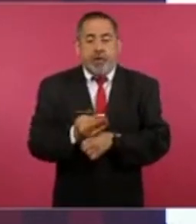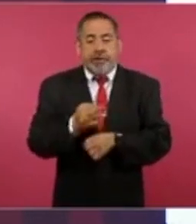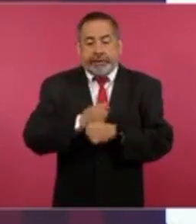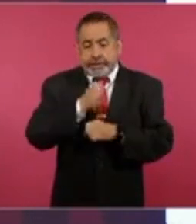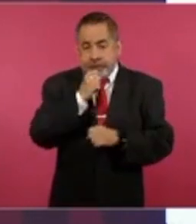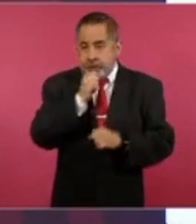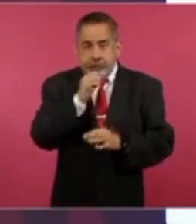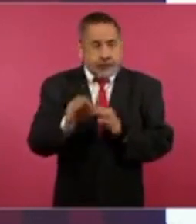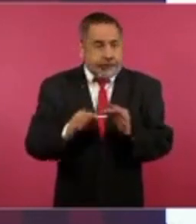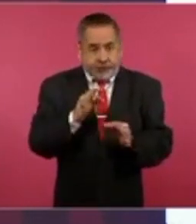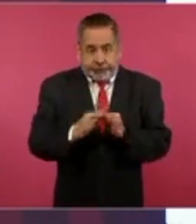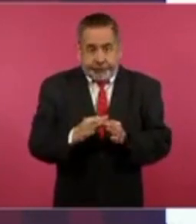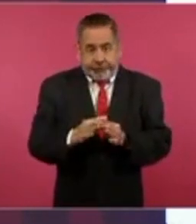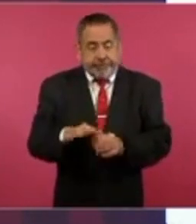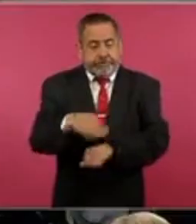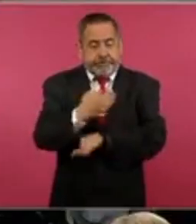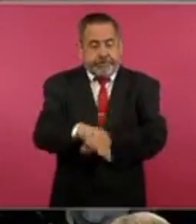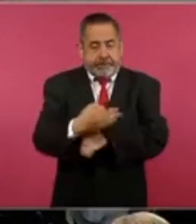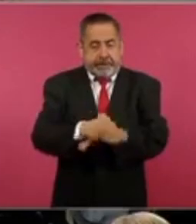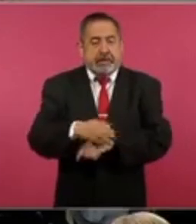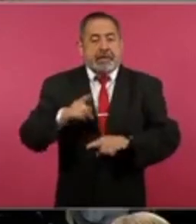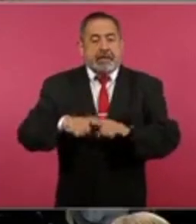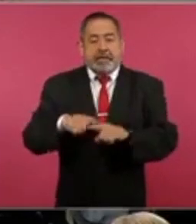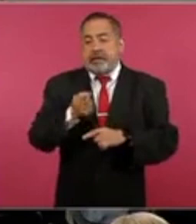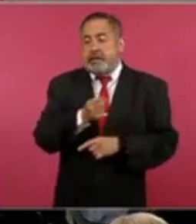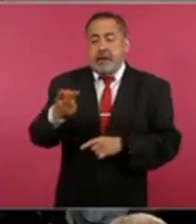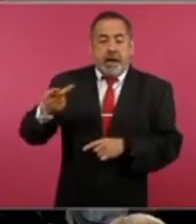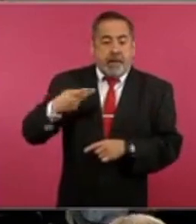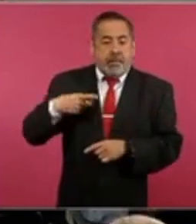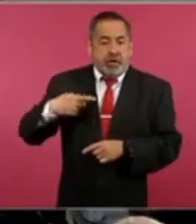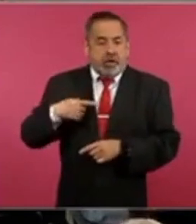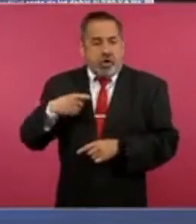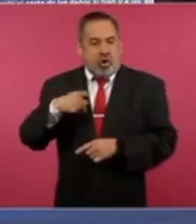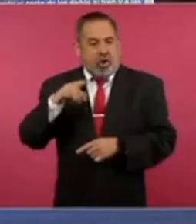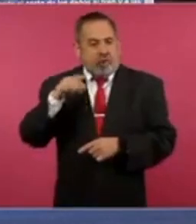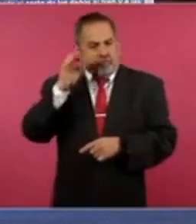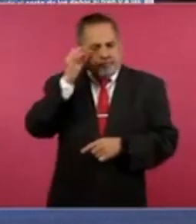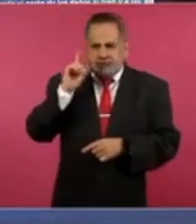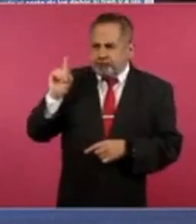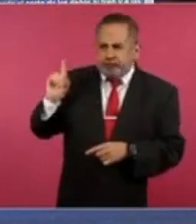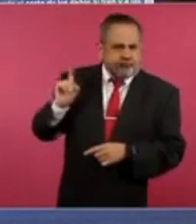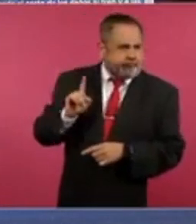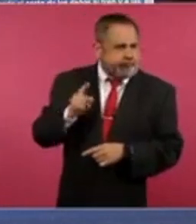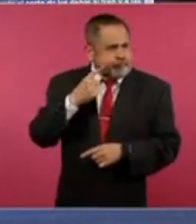personal de garroteros son los que hacen esta operación de